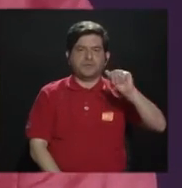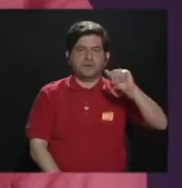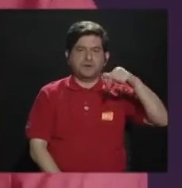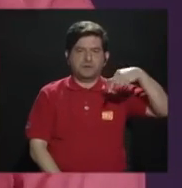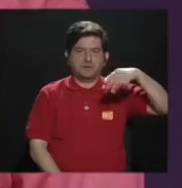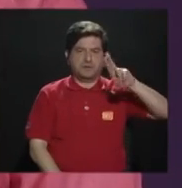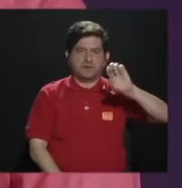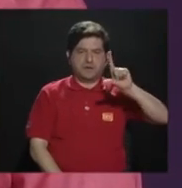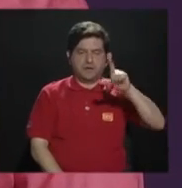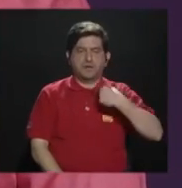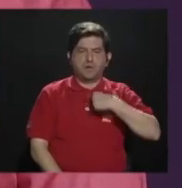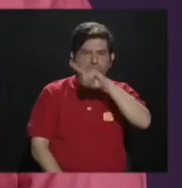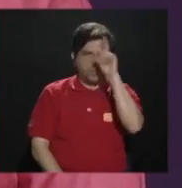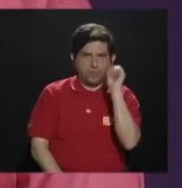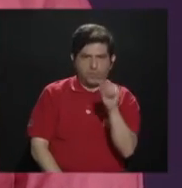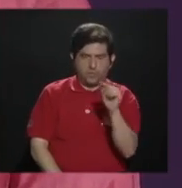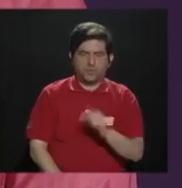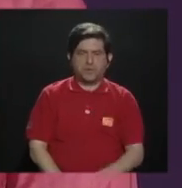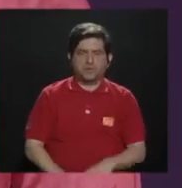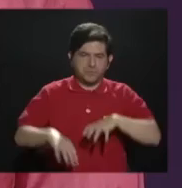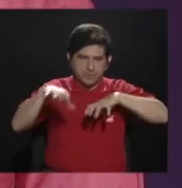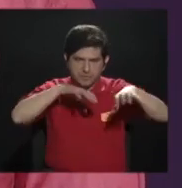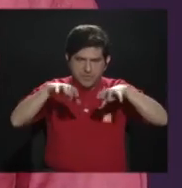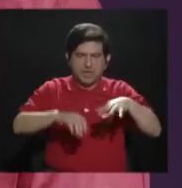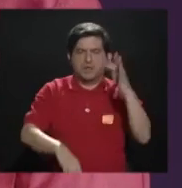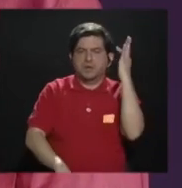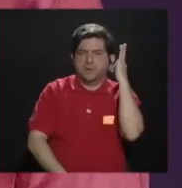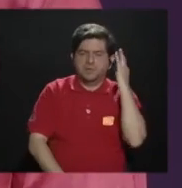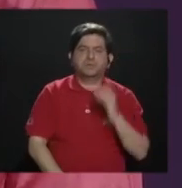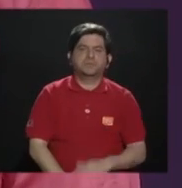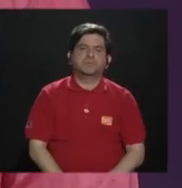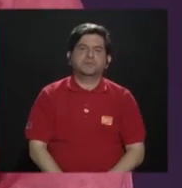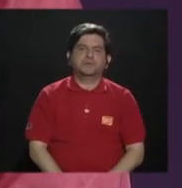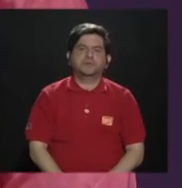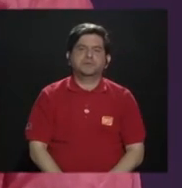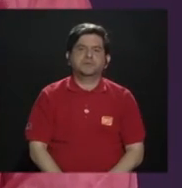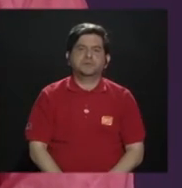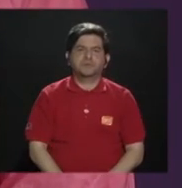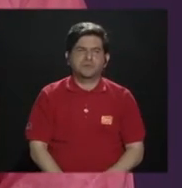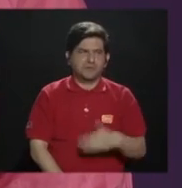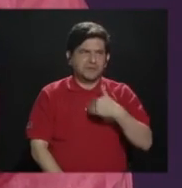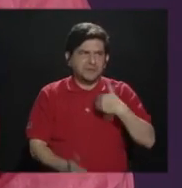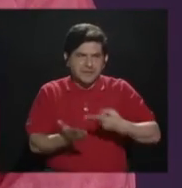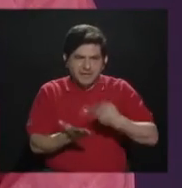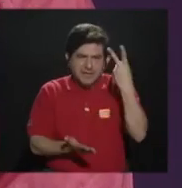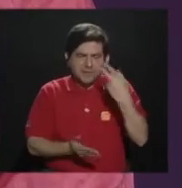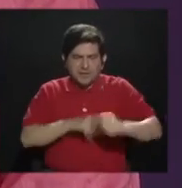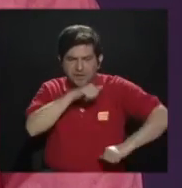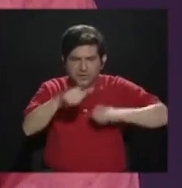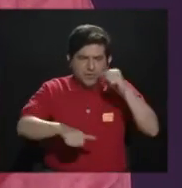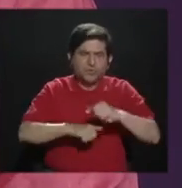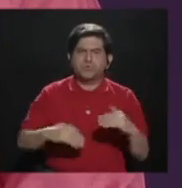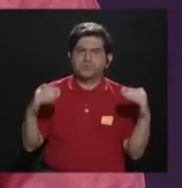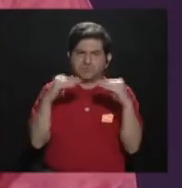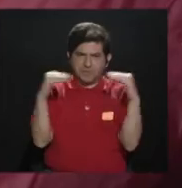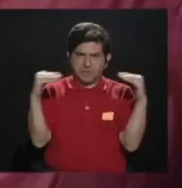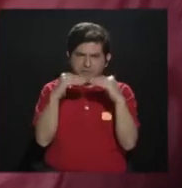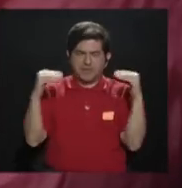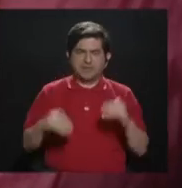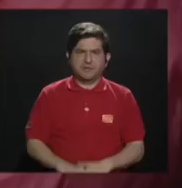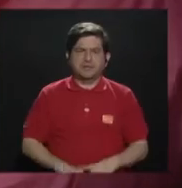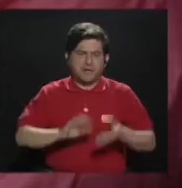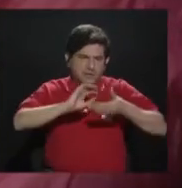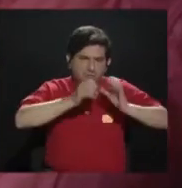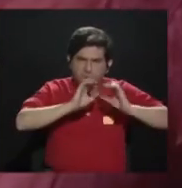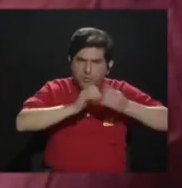pregunta, sobre todo estando desde el movimiento de mujeres, ¿vale la pena pelear por la paridad, incluso por las